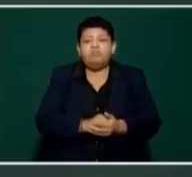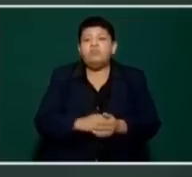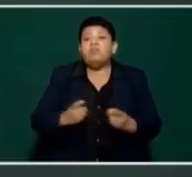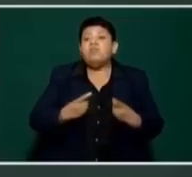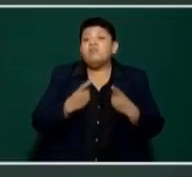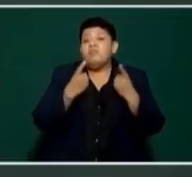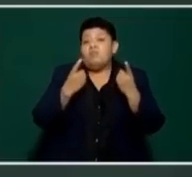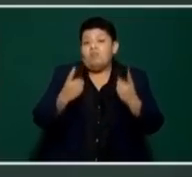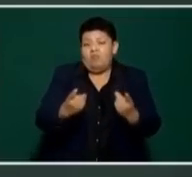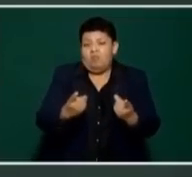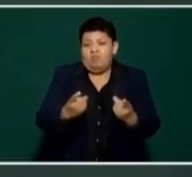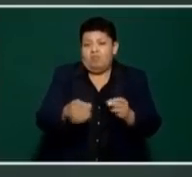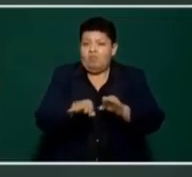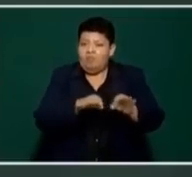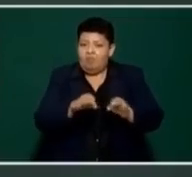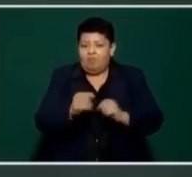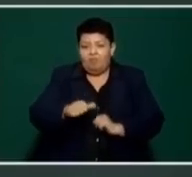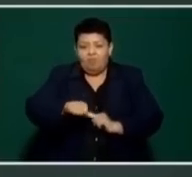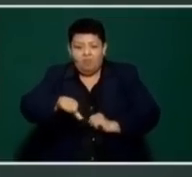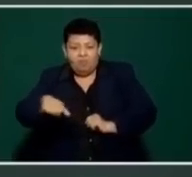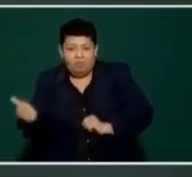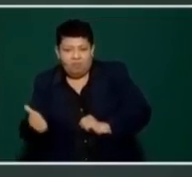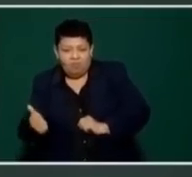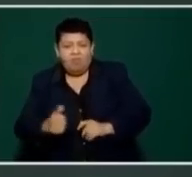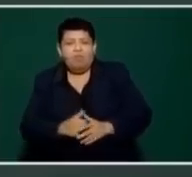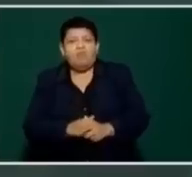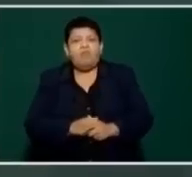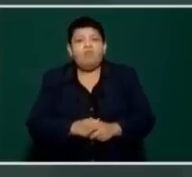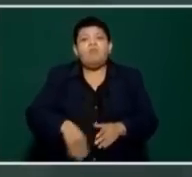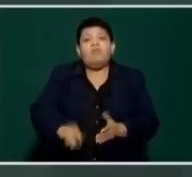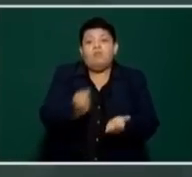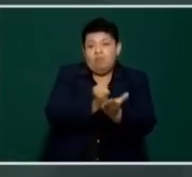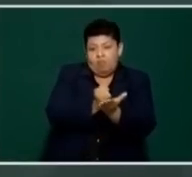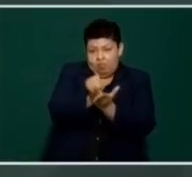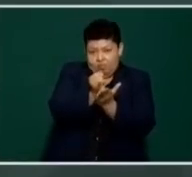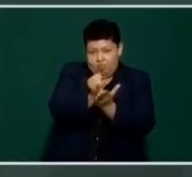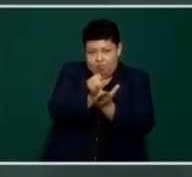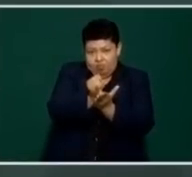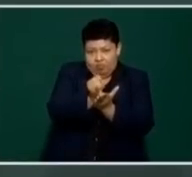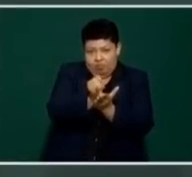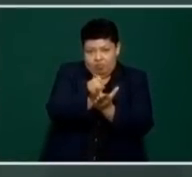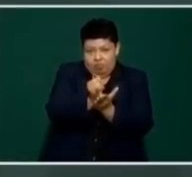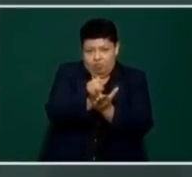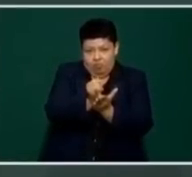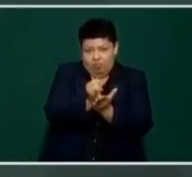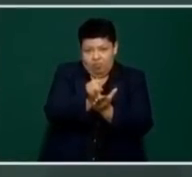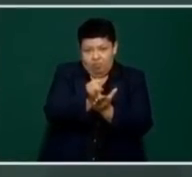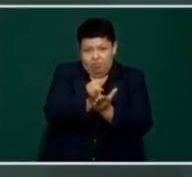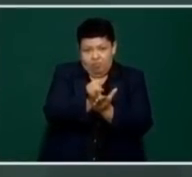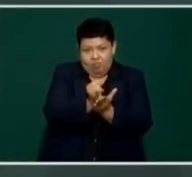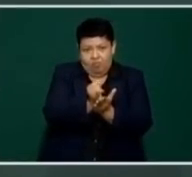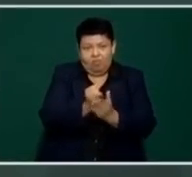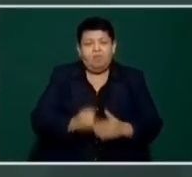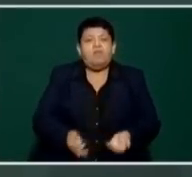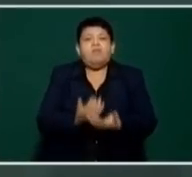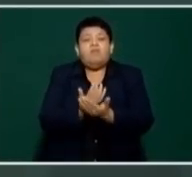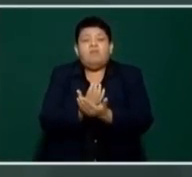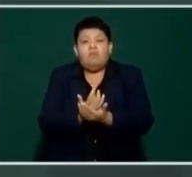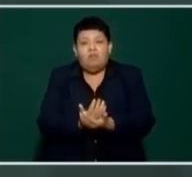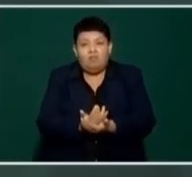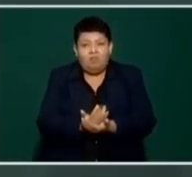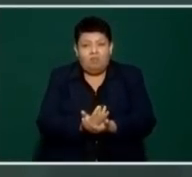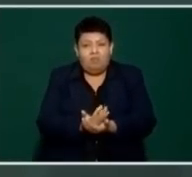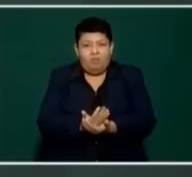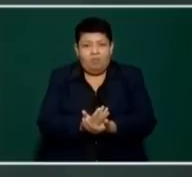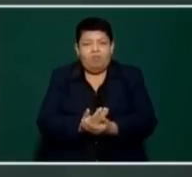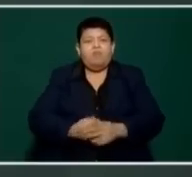manera. Entonces, lo que hemos decidido es esperar